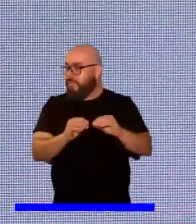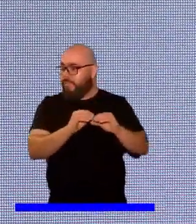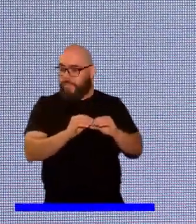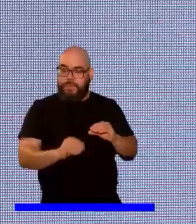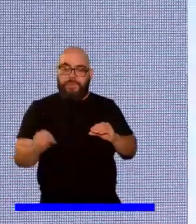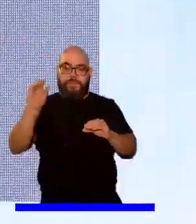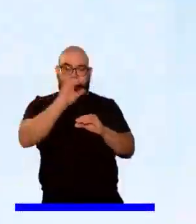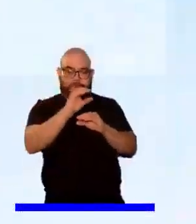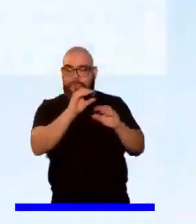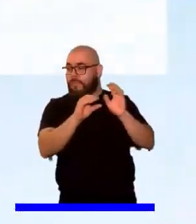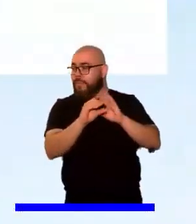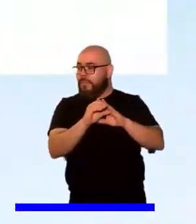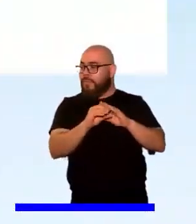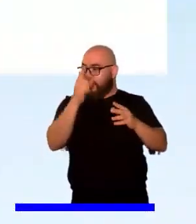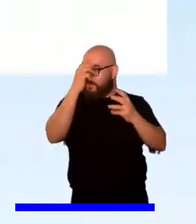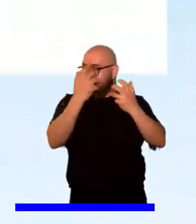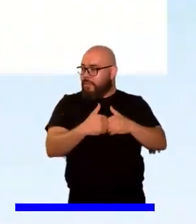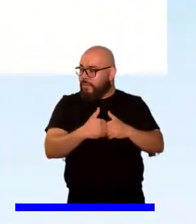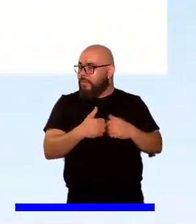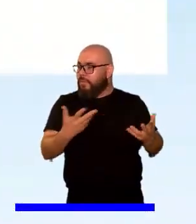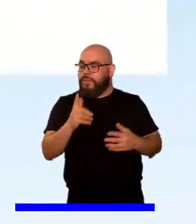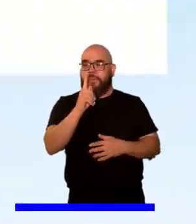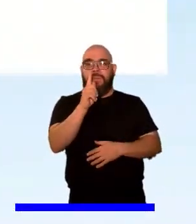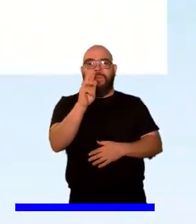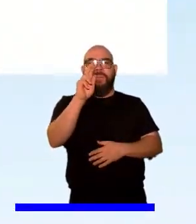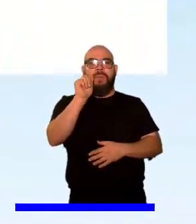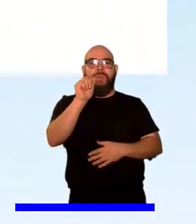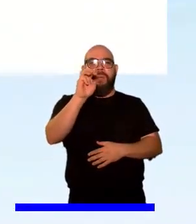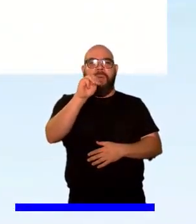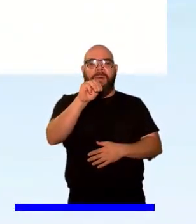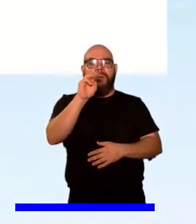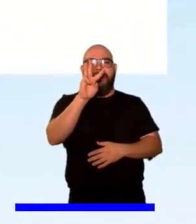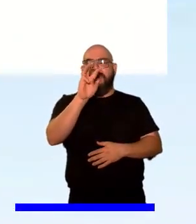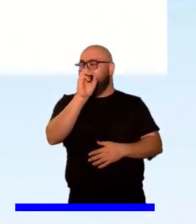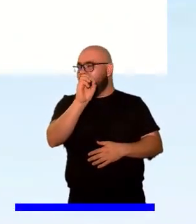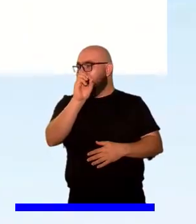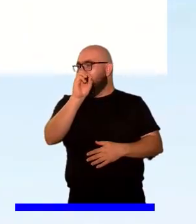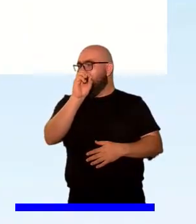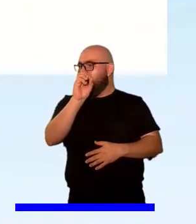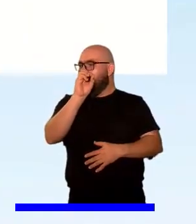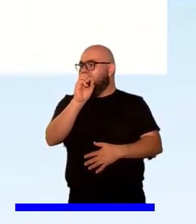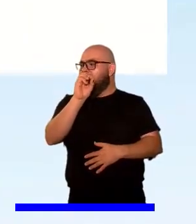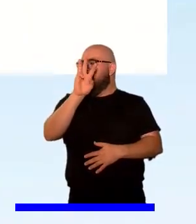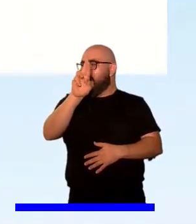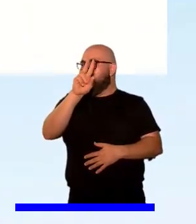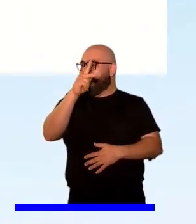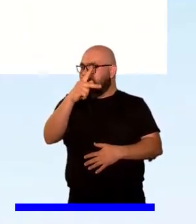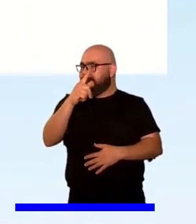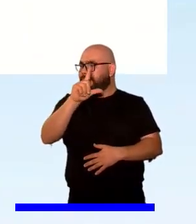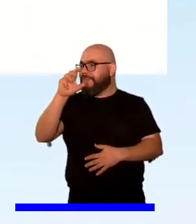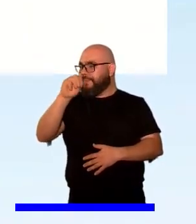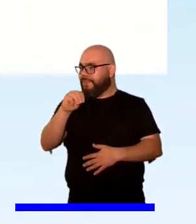Posteriormente, como todo eso se puede automatizar, empiezan a surgir una serie de automatizaciones. Un primer nivel, que es un framework de bajo